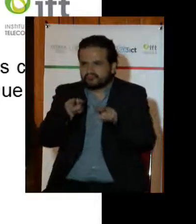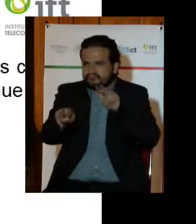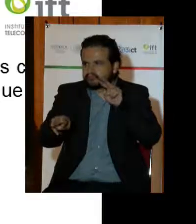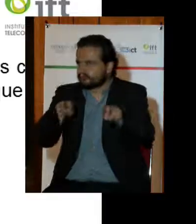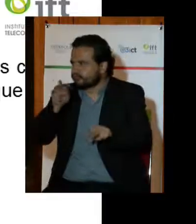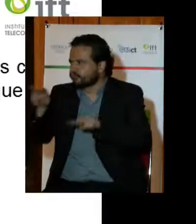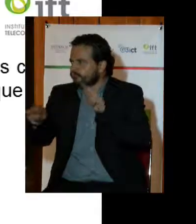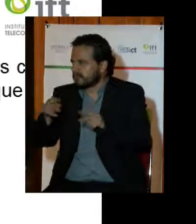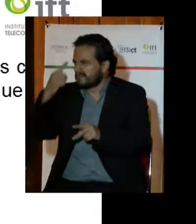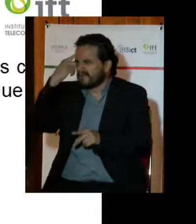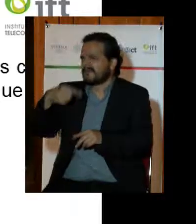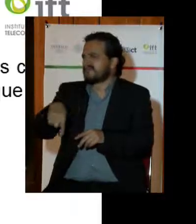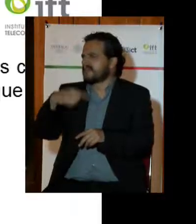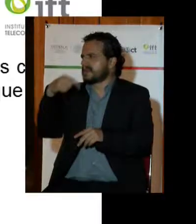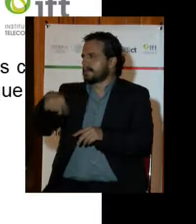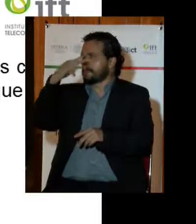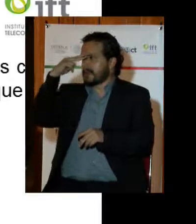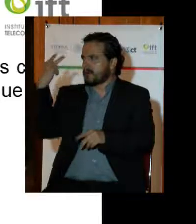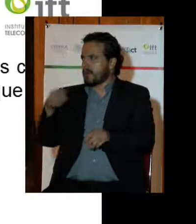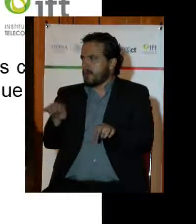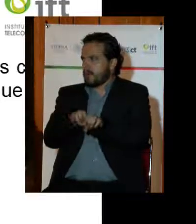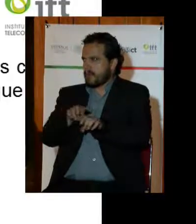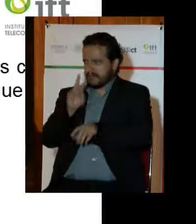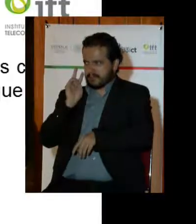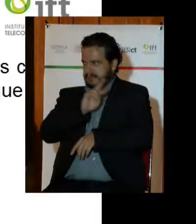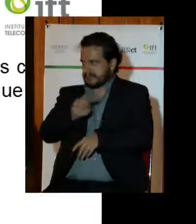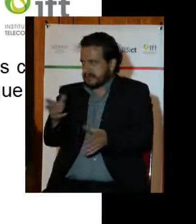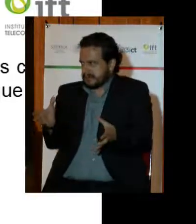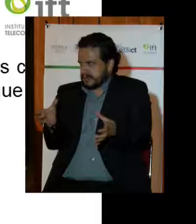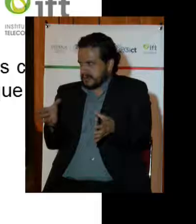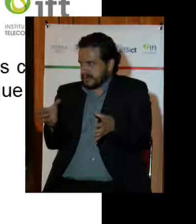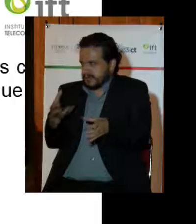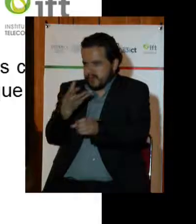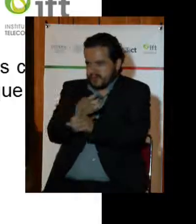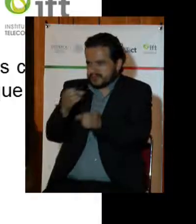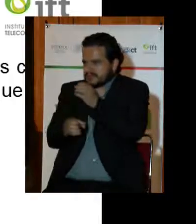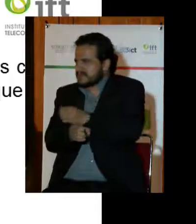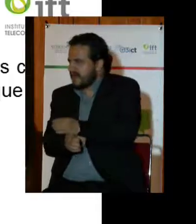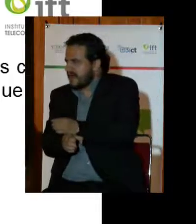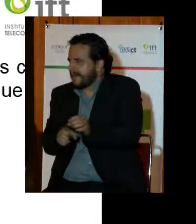en México, que haya todos estos aparatos terminales con estas funcionalidades.